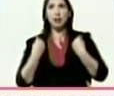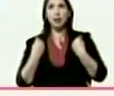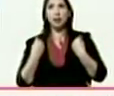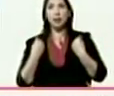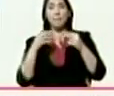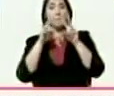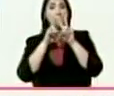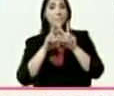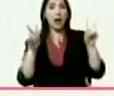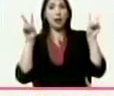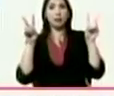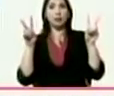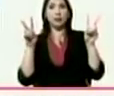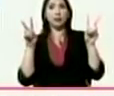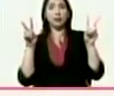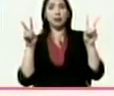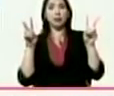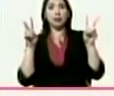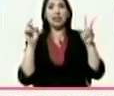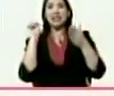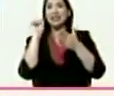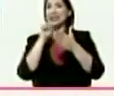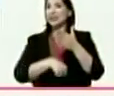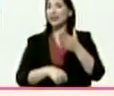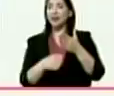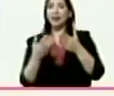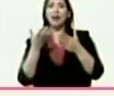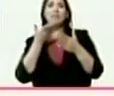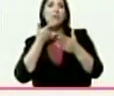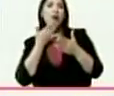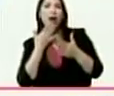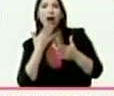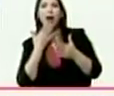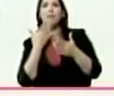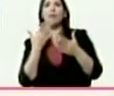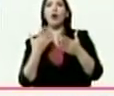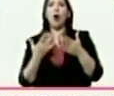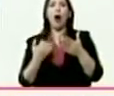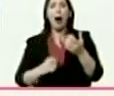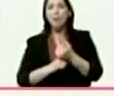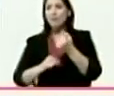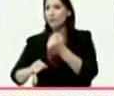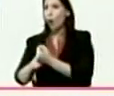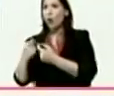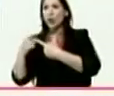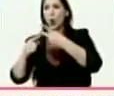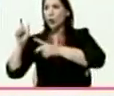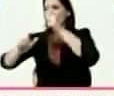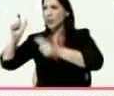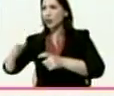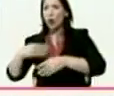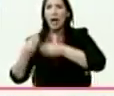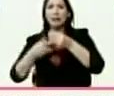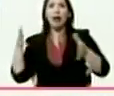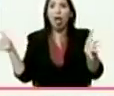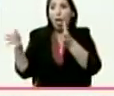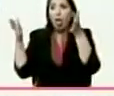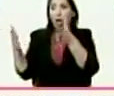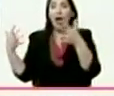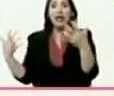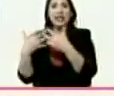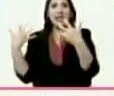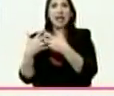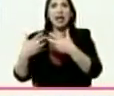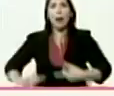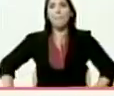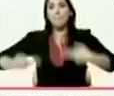paz, sin que medien elementos fratricidas para fomentar una guerra civil entre venezolanos, también